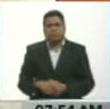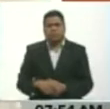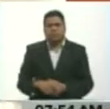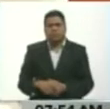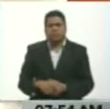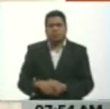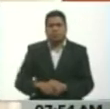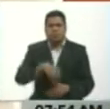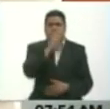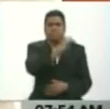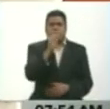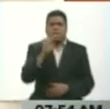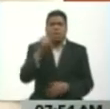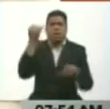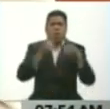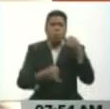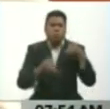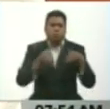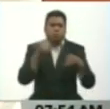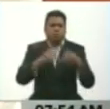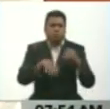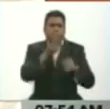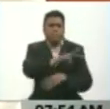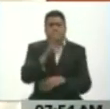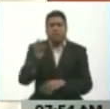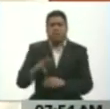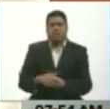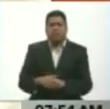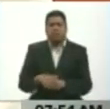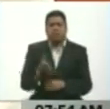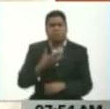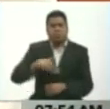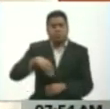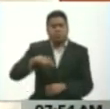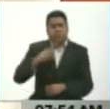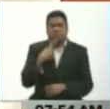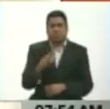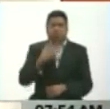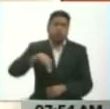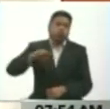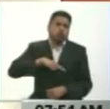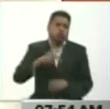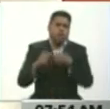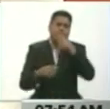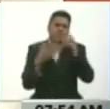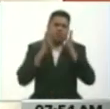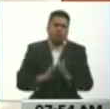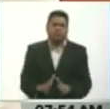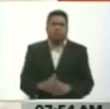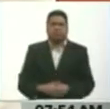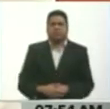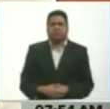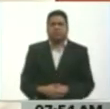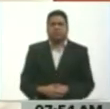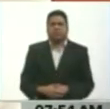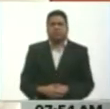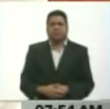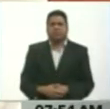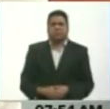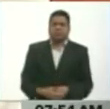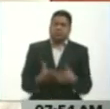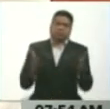crímenes de esos de última página, ¿verdad? Como los llamamos nosotros los periodistas, que son deliberadamente